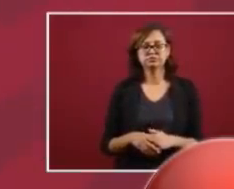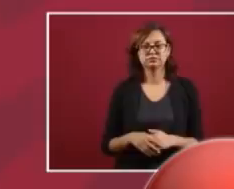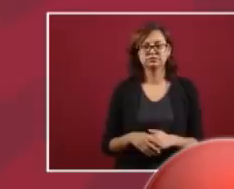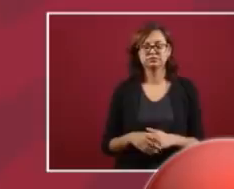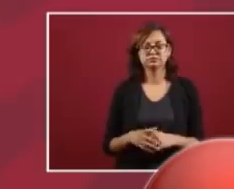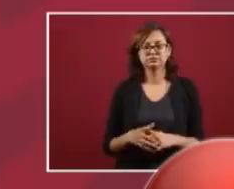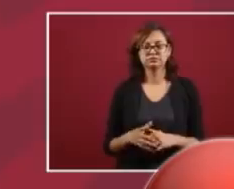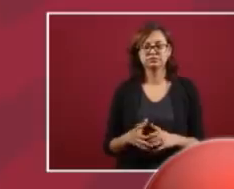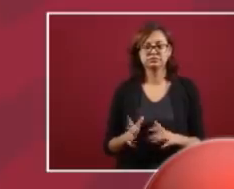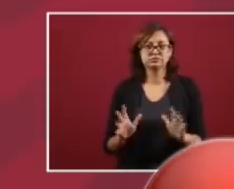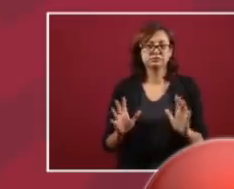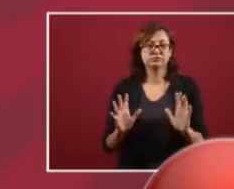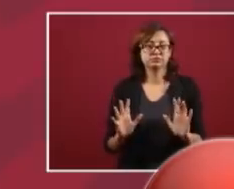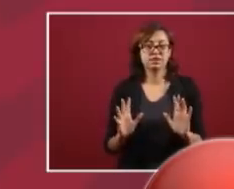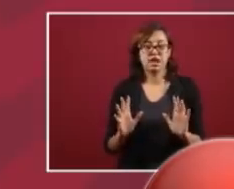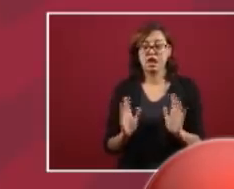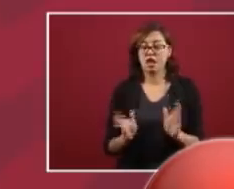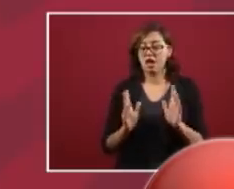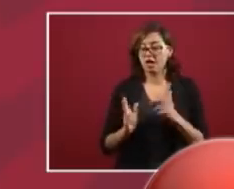se pone de moda